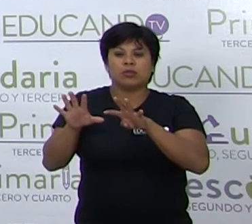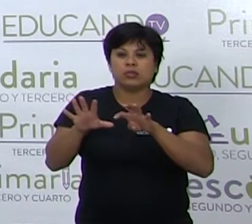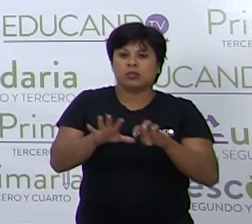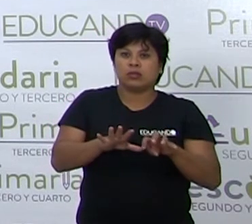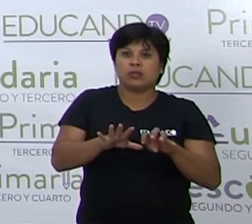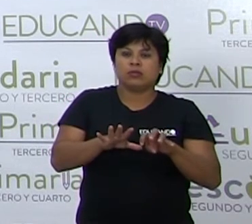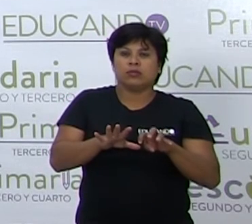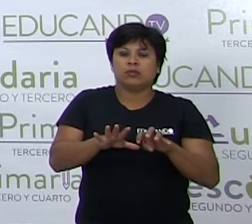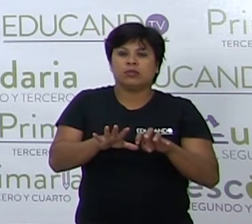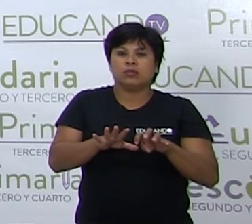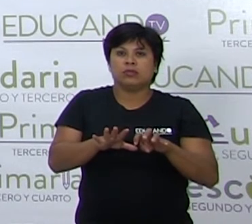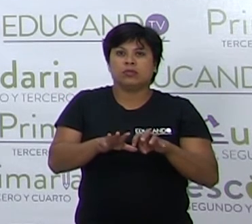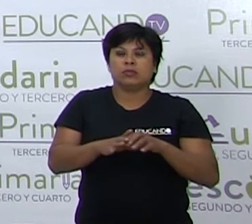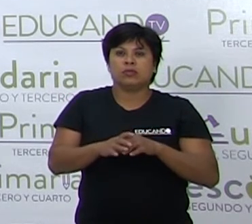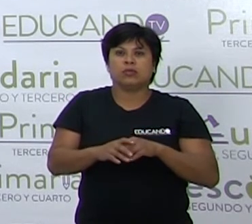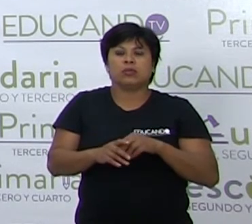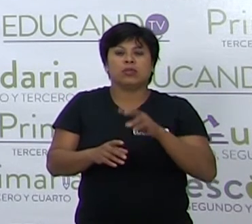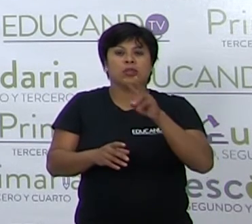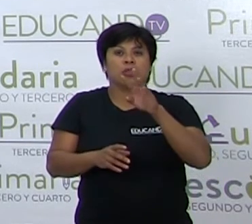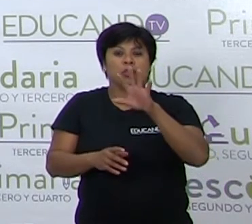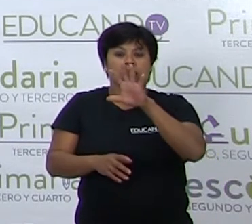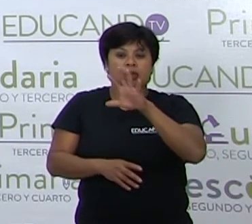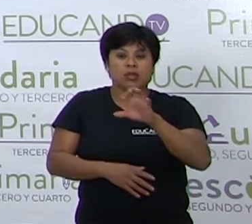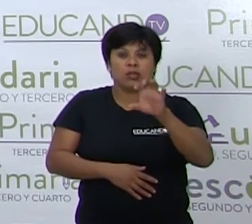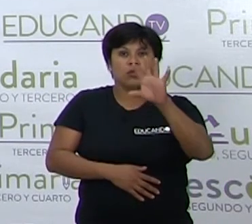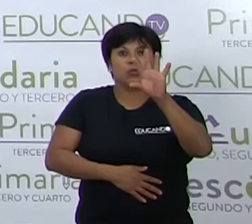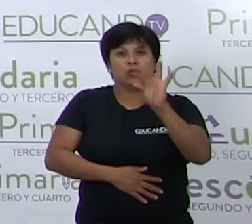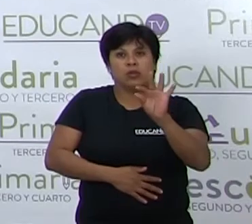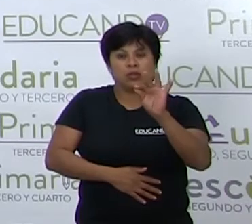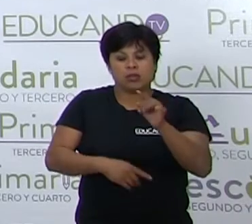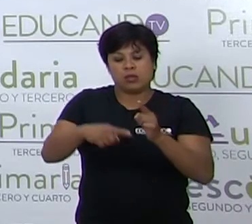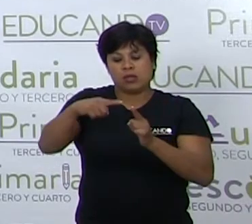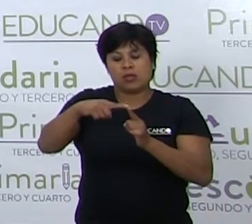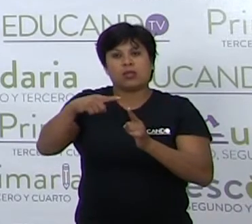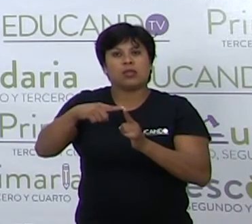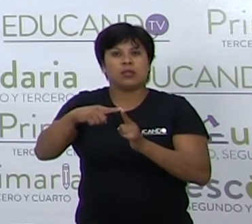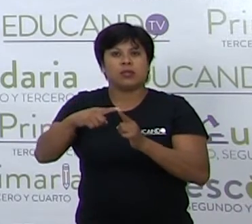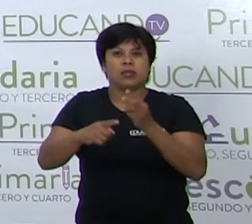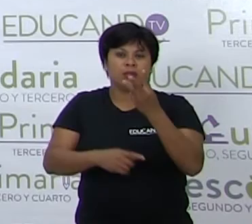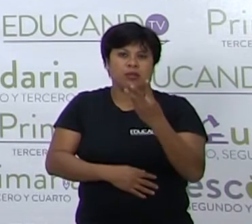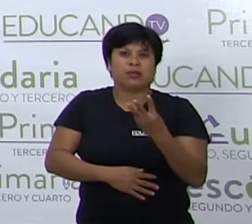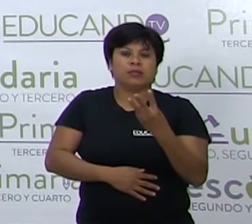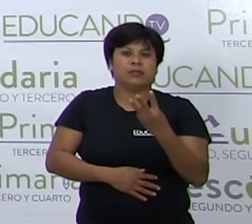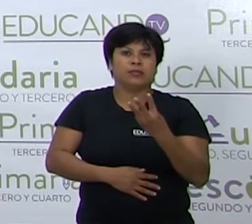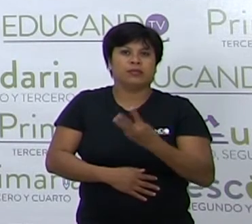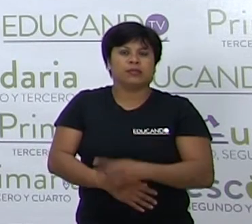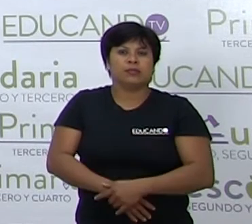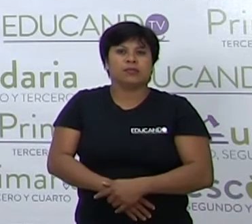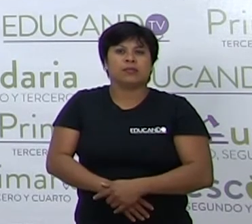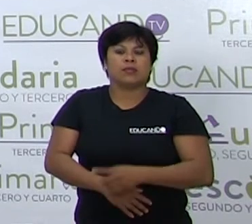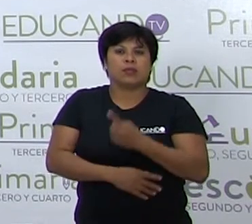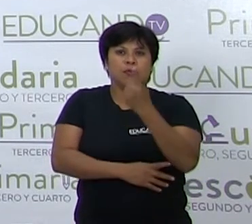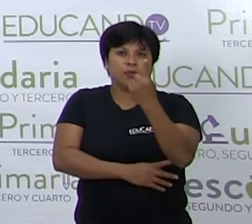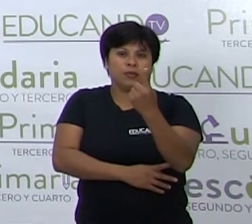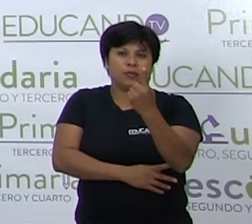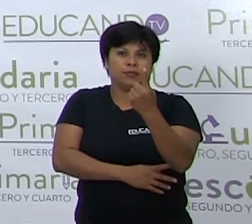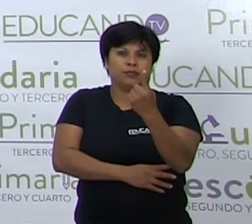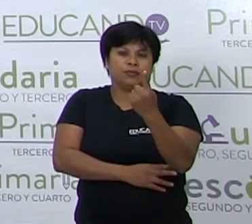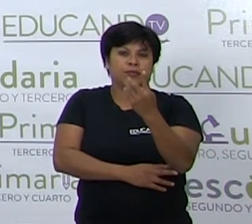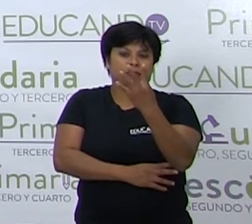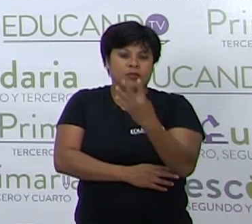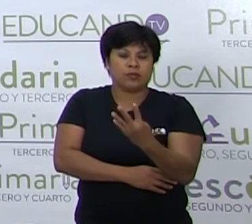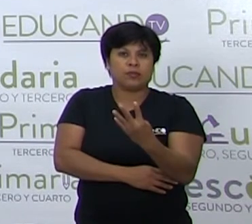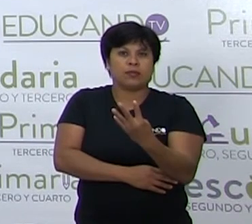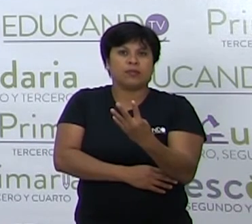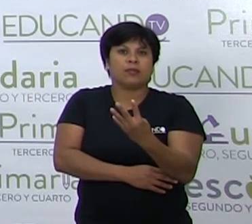2,900, no, estoy mal, 540 entre 3. Sería 1,